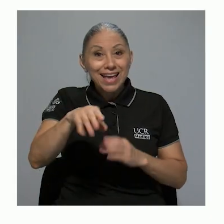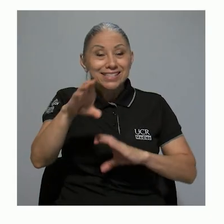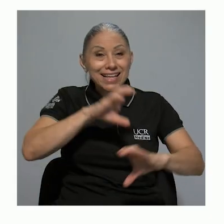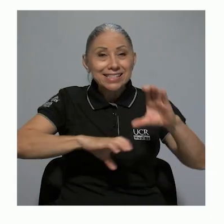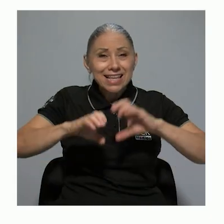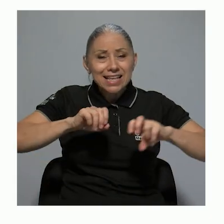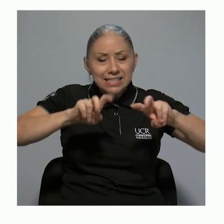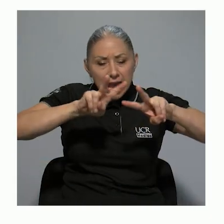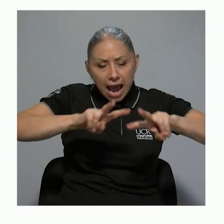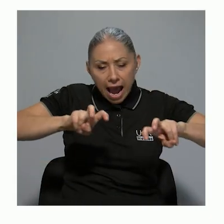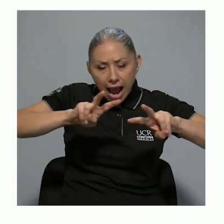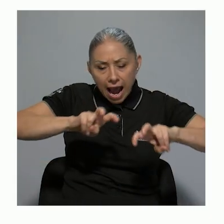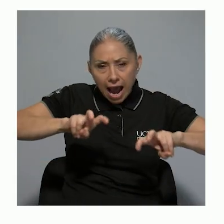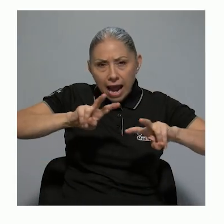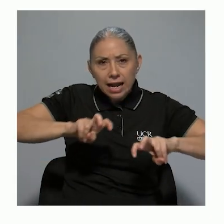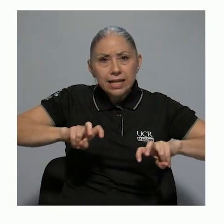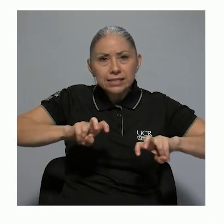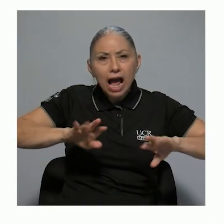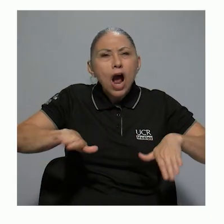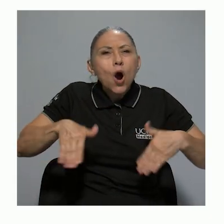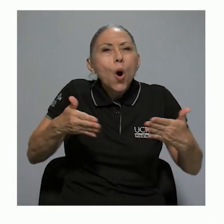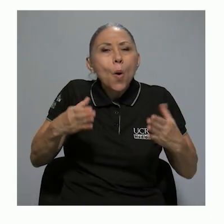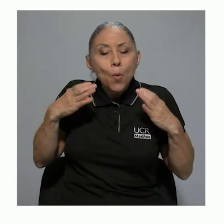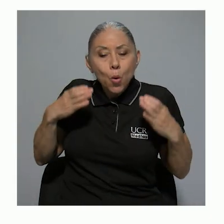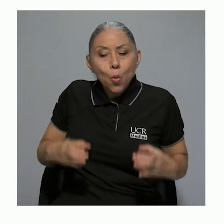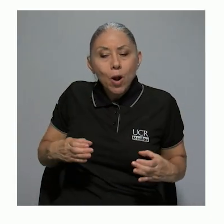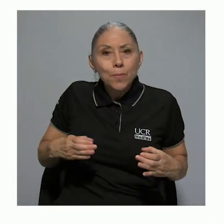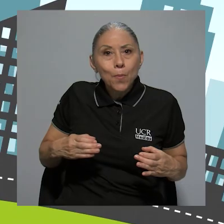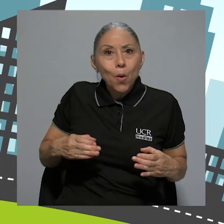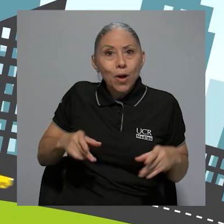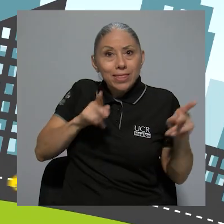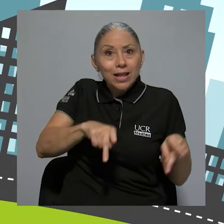Esta ciencia analiza cómo el cuerpo de los seres humanos y otros